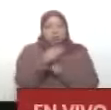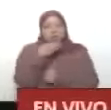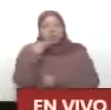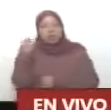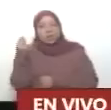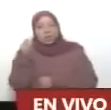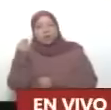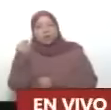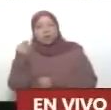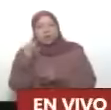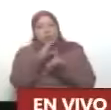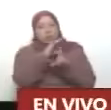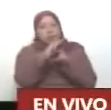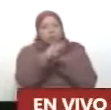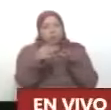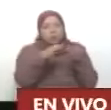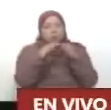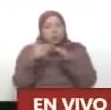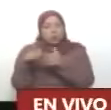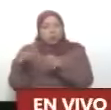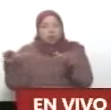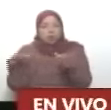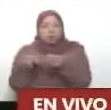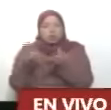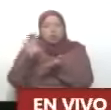de los movimientos culturales urbanos.